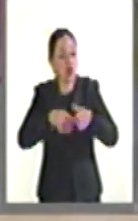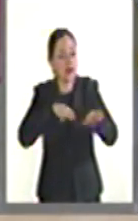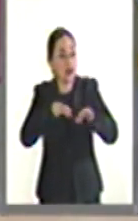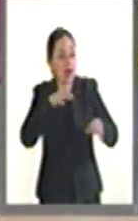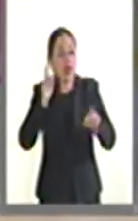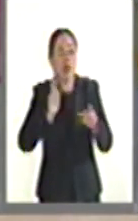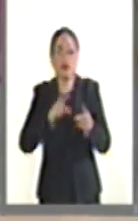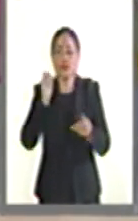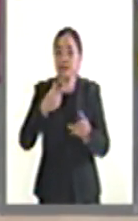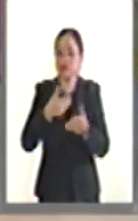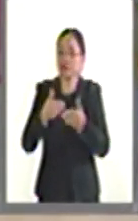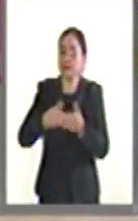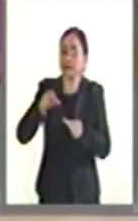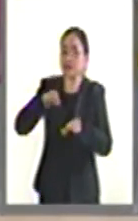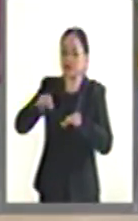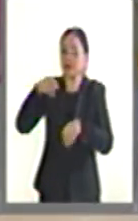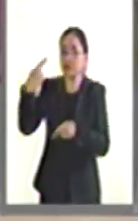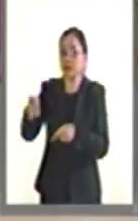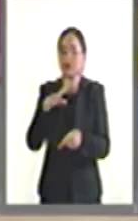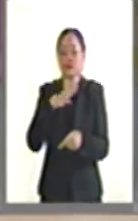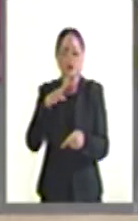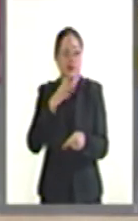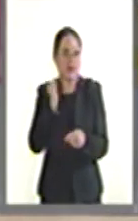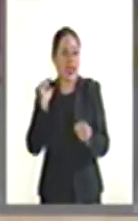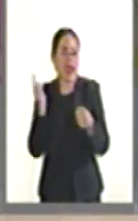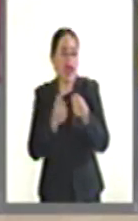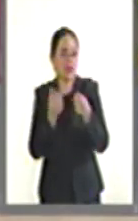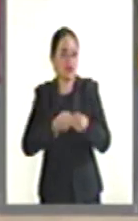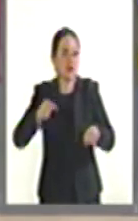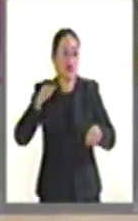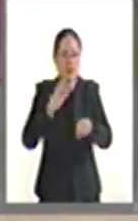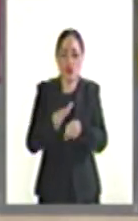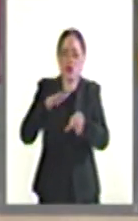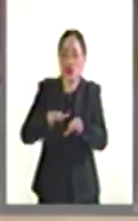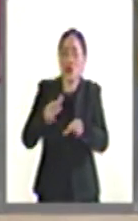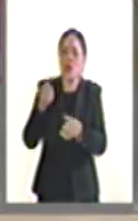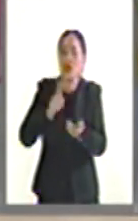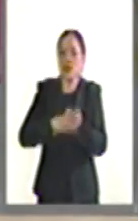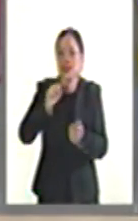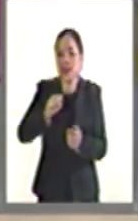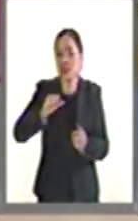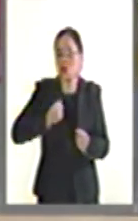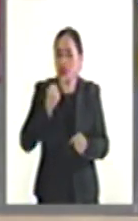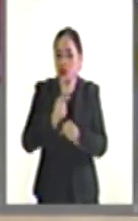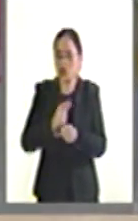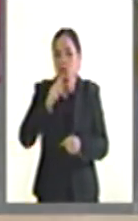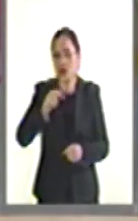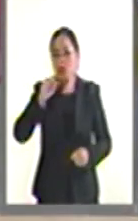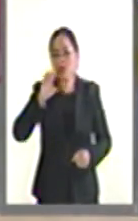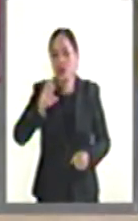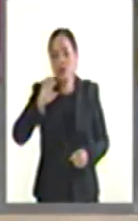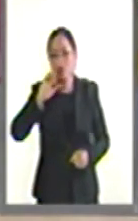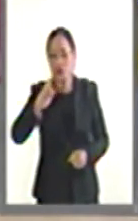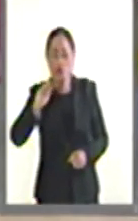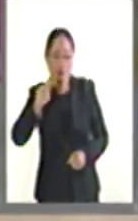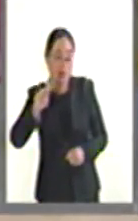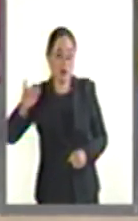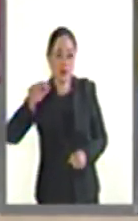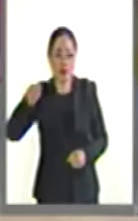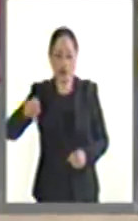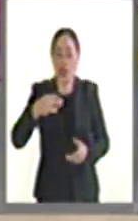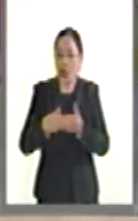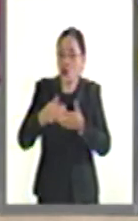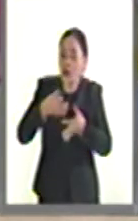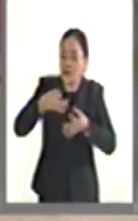como quienes actualmente laboran en cargos administrativos en la Sala Superior, son apoyados por los actuales